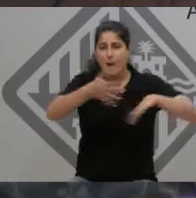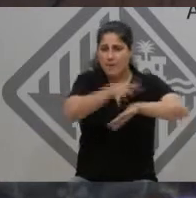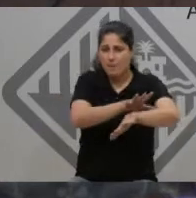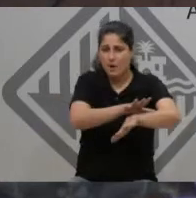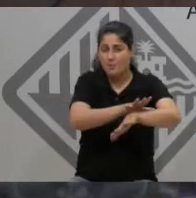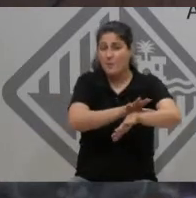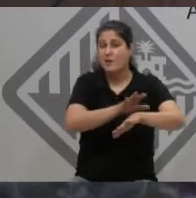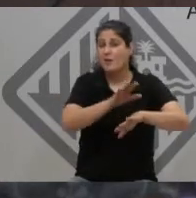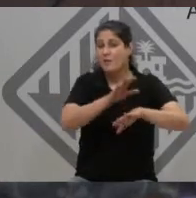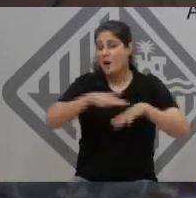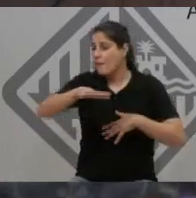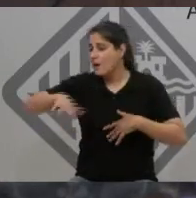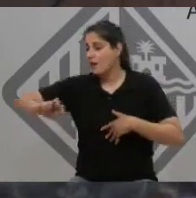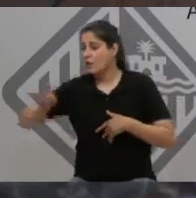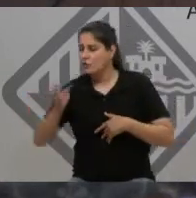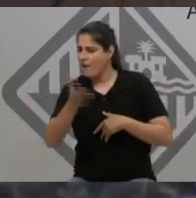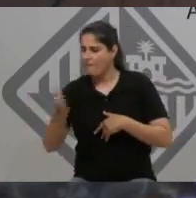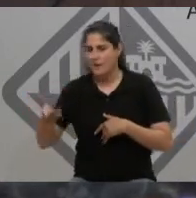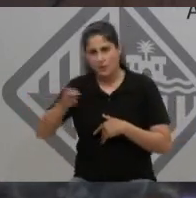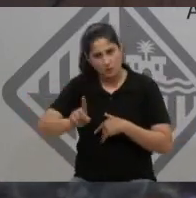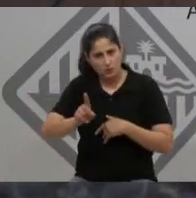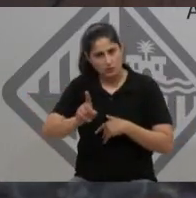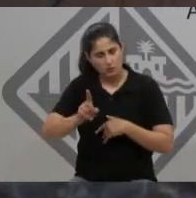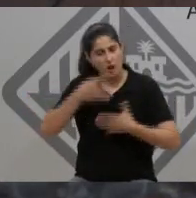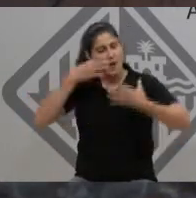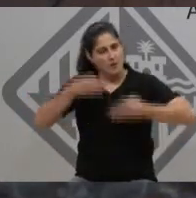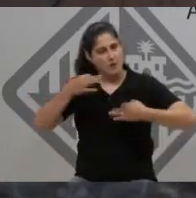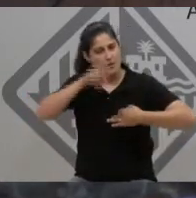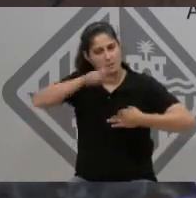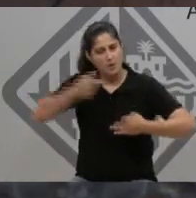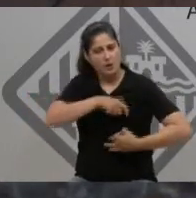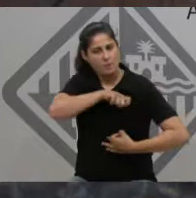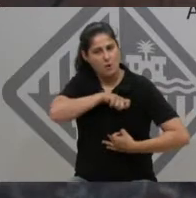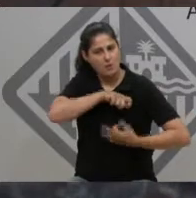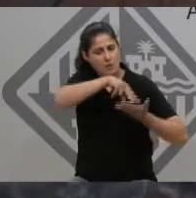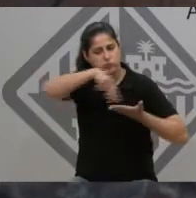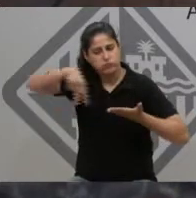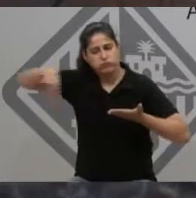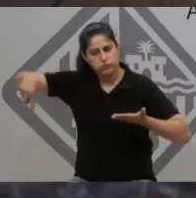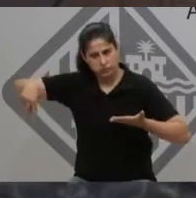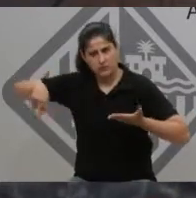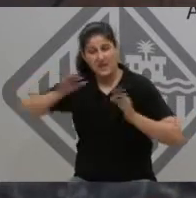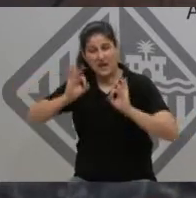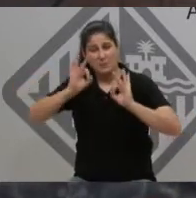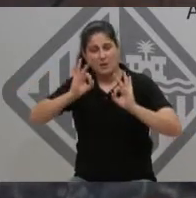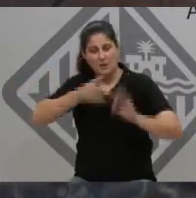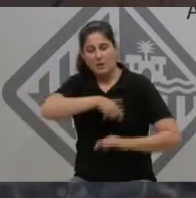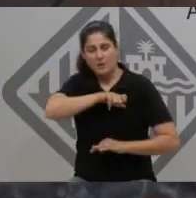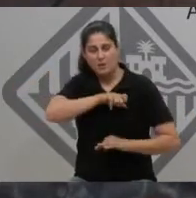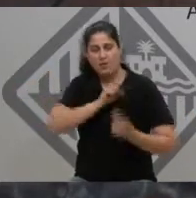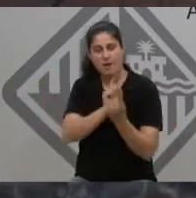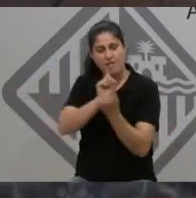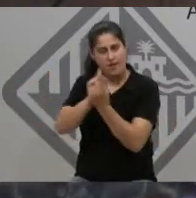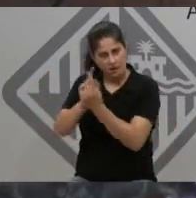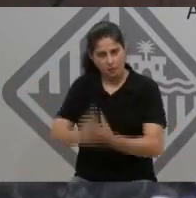que se vean afectadas las demás barriadas de la ciudad, garantizándose en todo momento la presencia policial, especialmente la de policía de barrio. Como